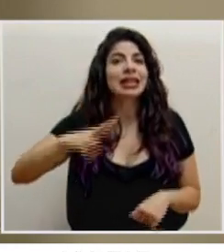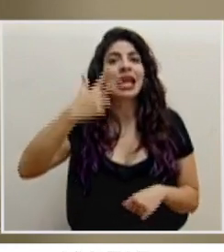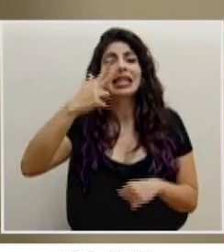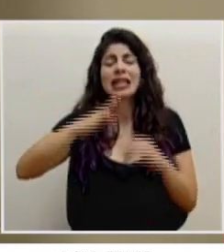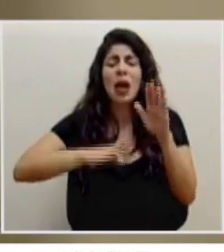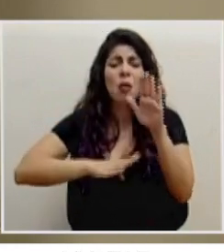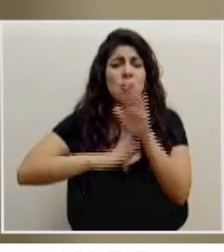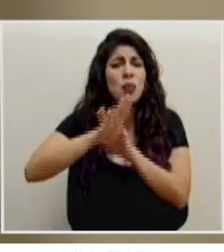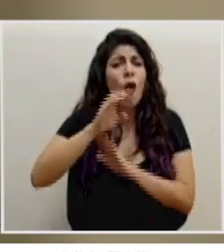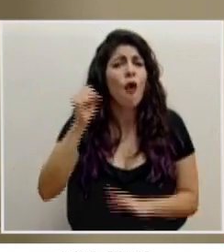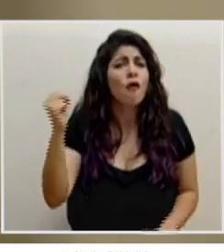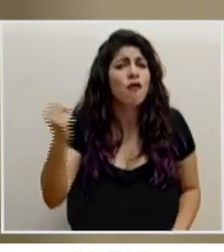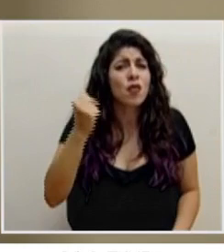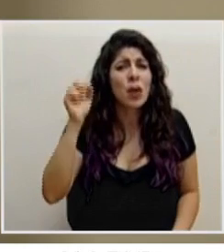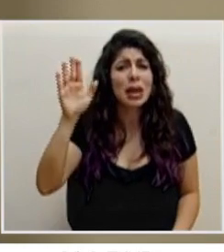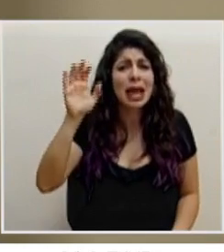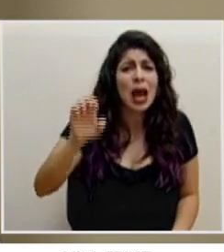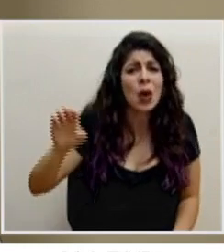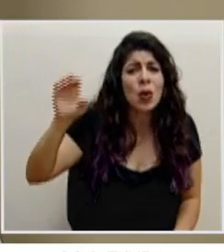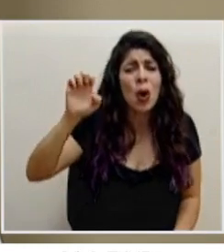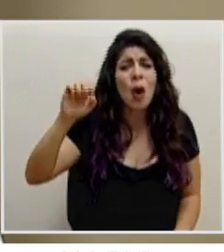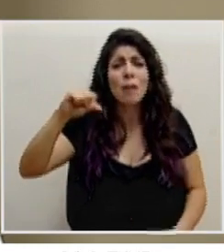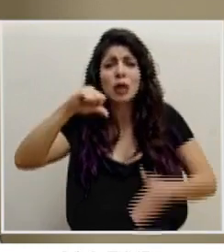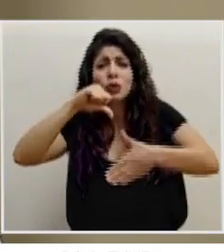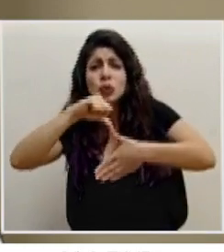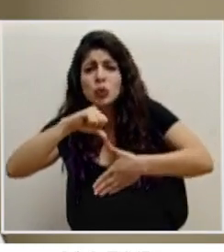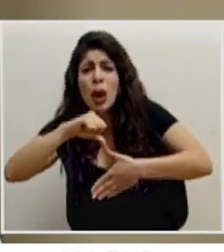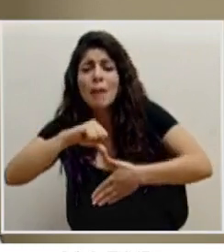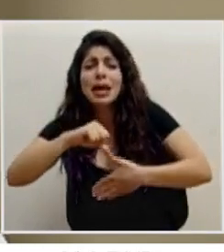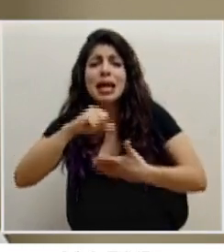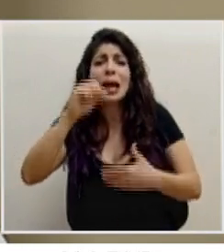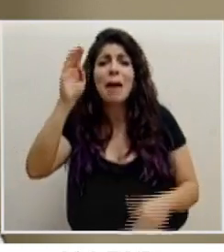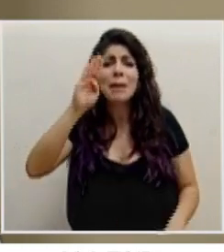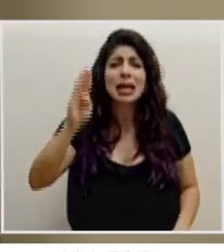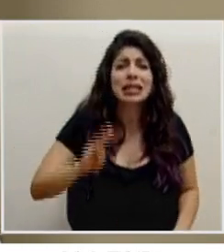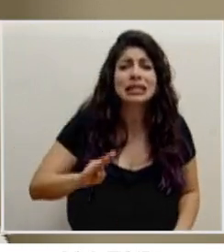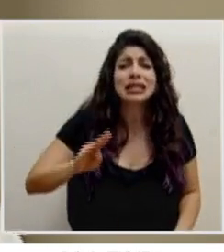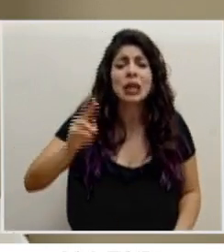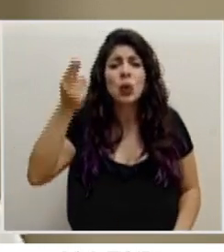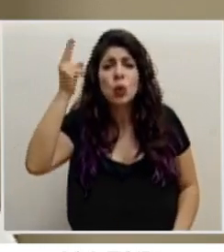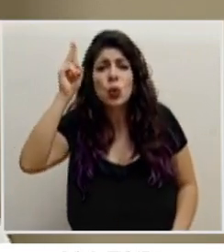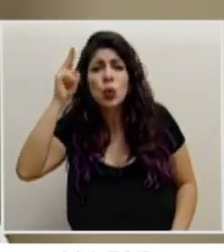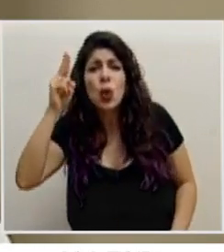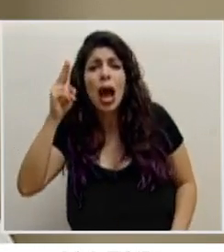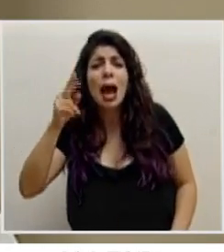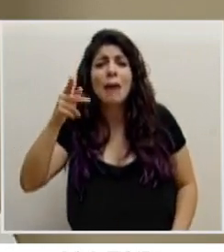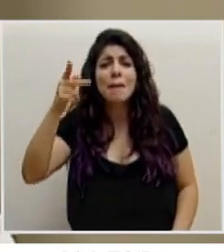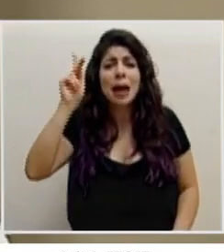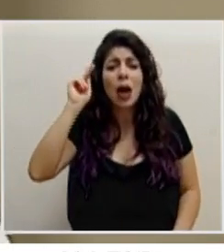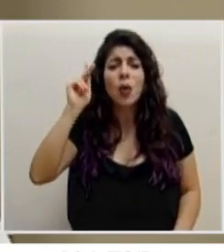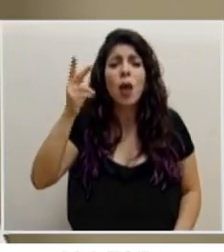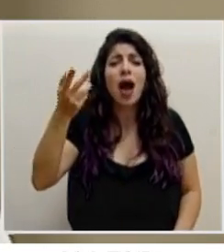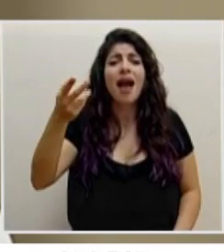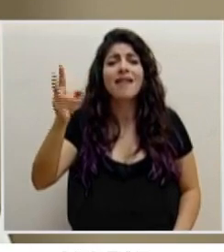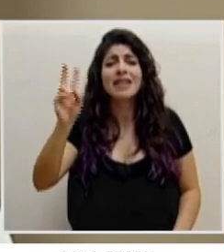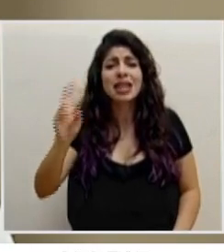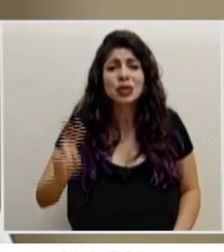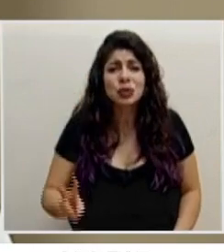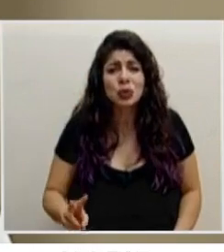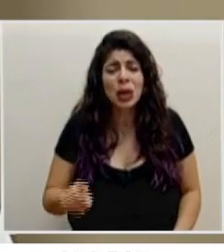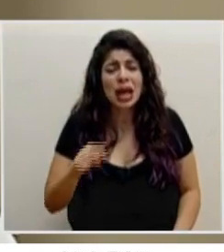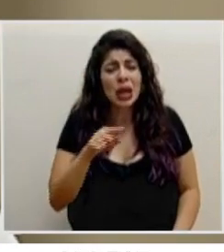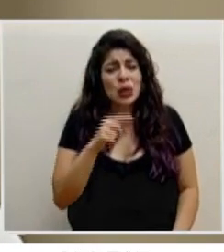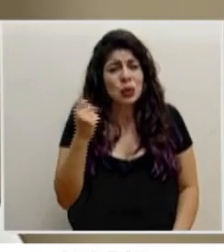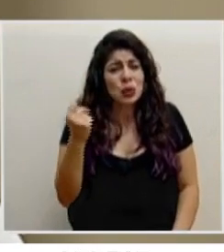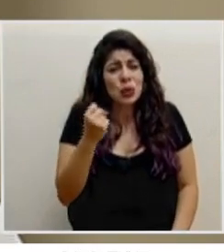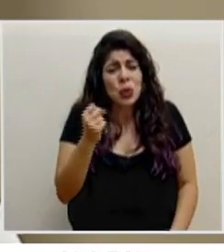muy fuerte en Europa, en Sudamérica, en Brasil, en Uruguay, en Paraguay, en Venezuela,